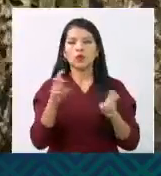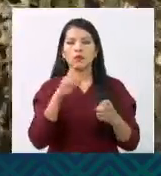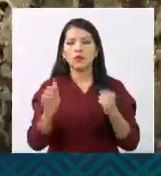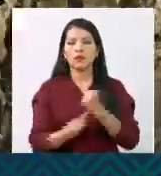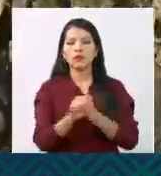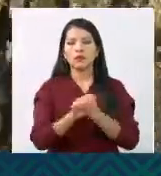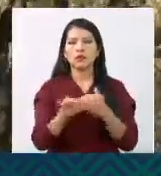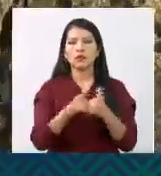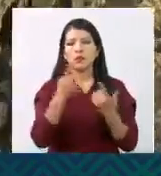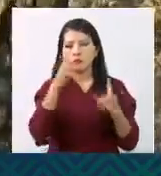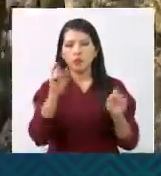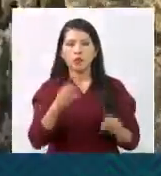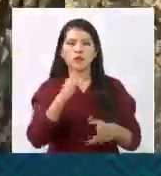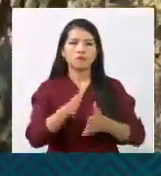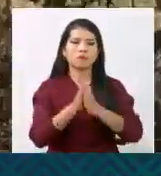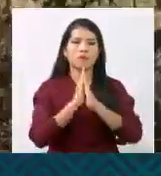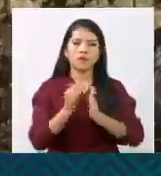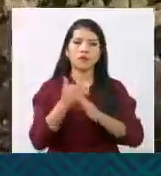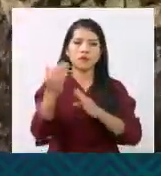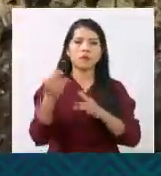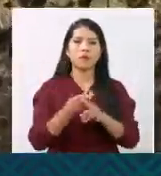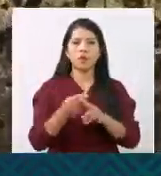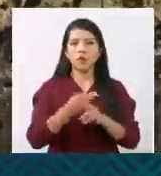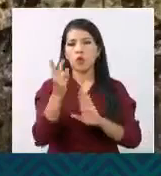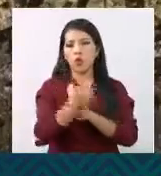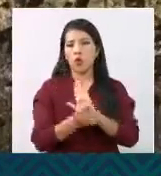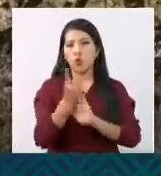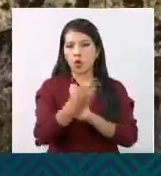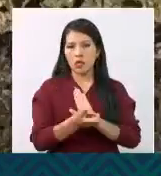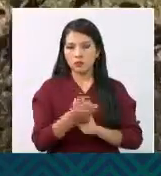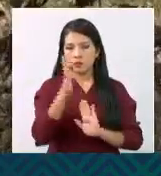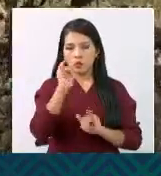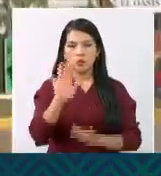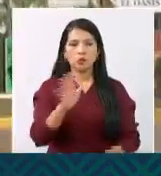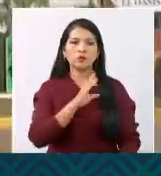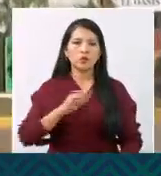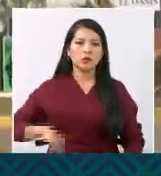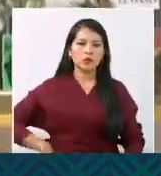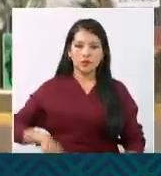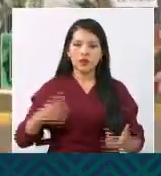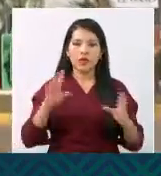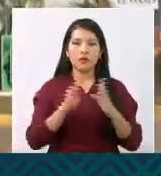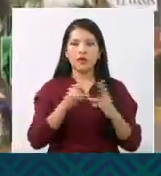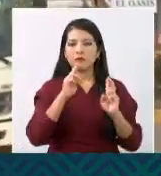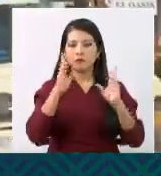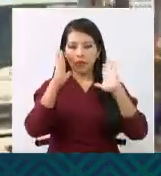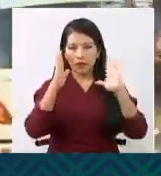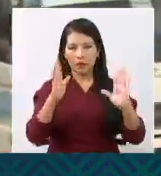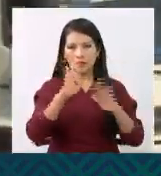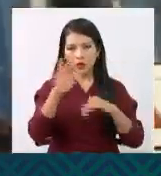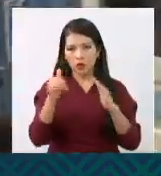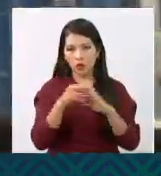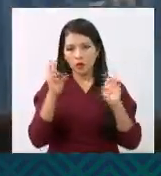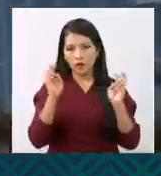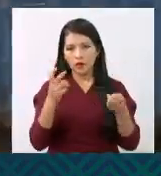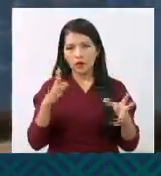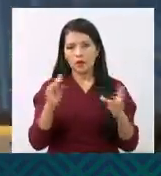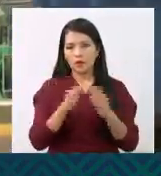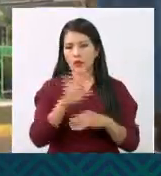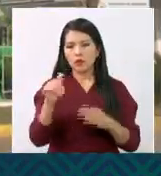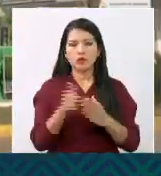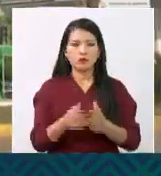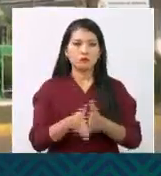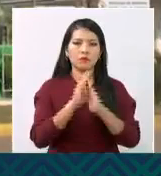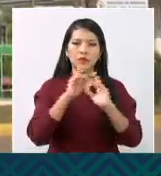justamente para intervenir en las próximas horas. Muy probable de que este municipio haga su declaratoria de lo que sería su alerta, su declaratoria